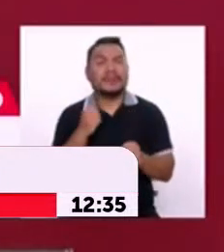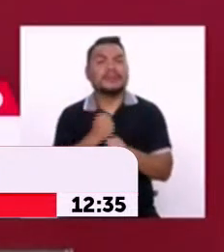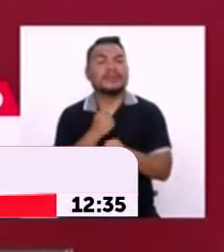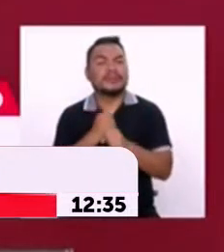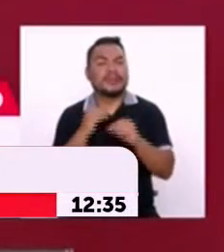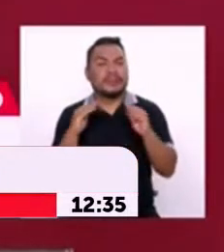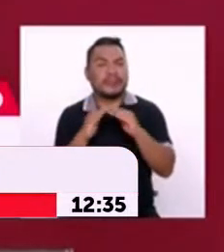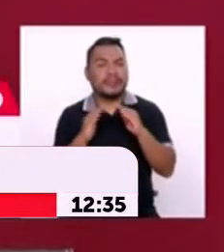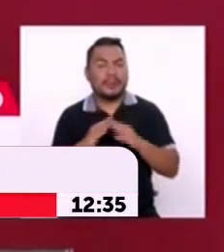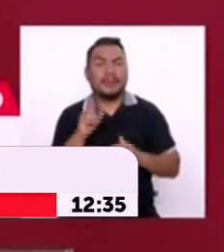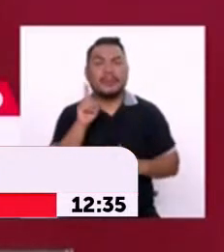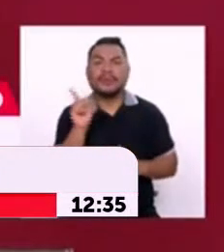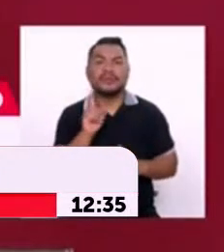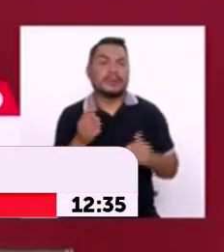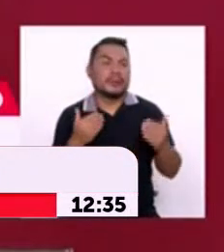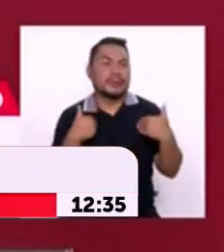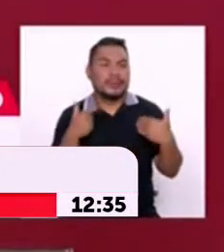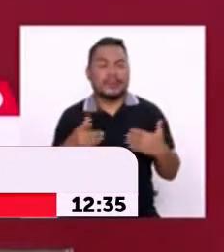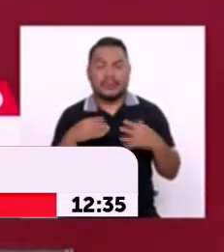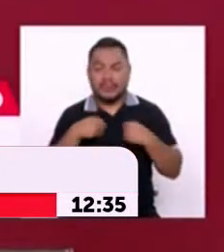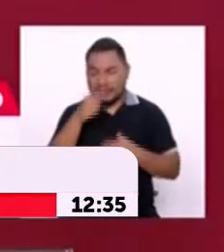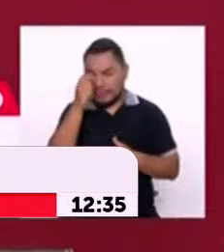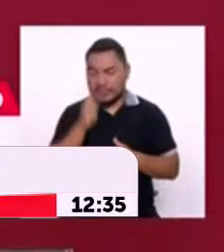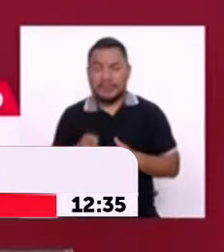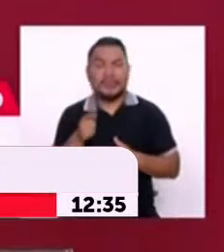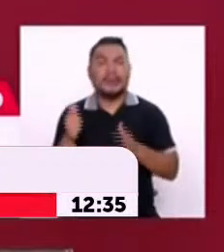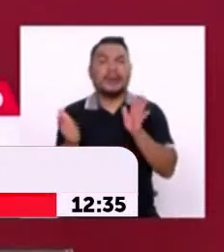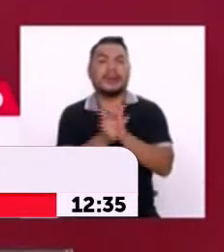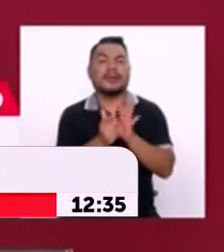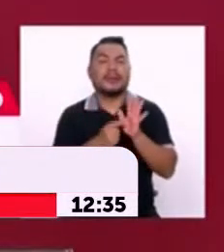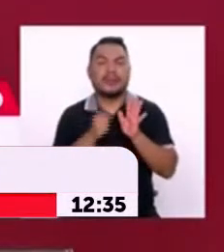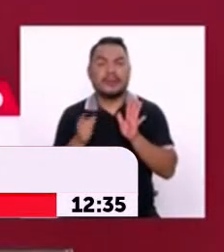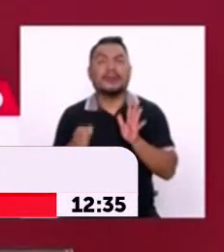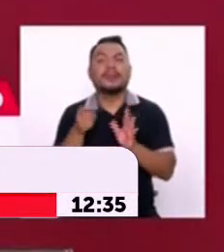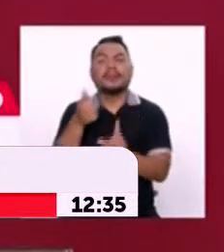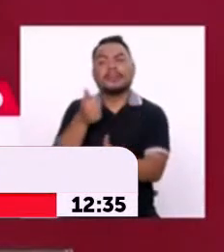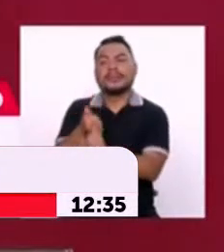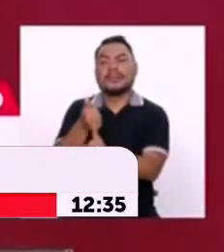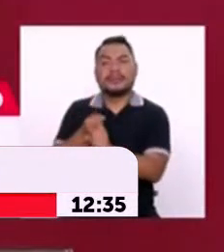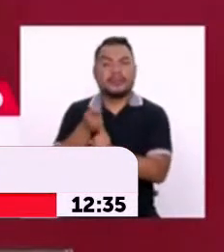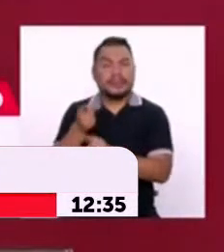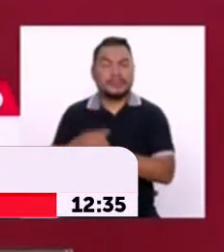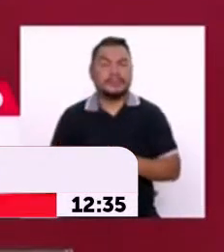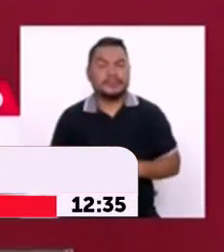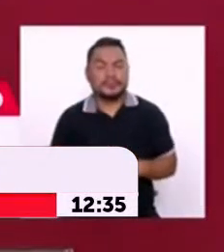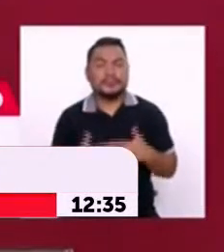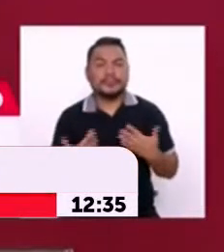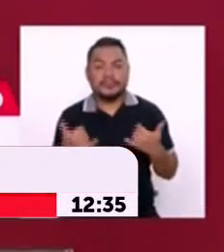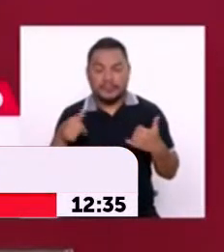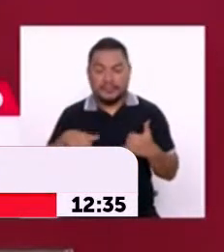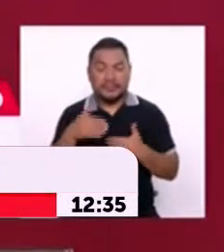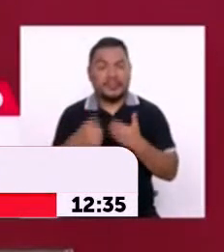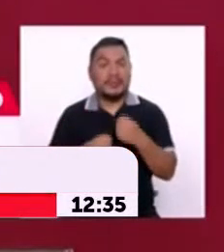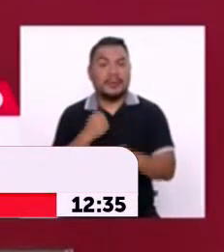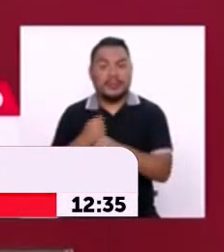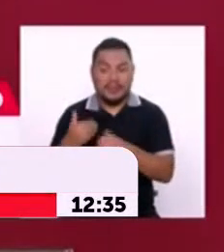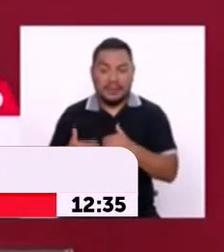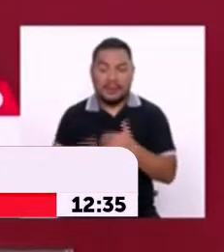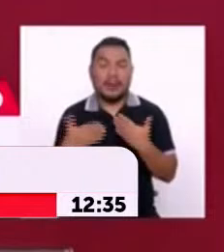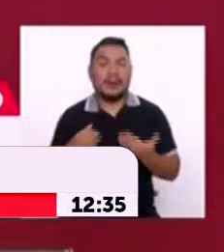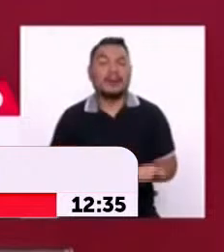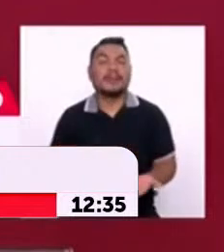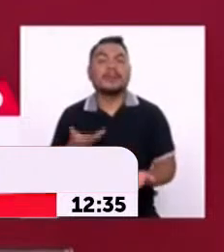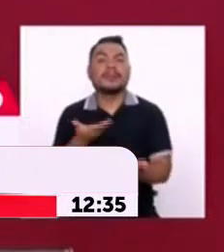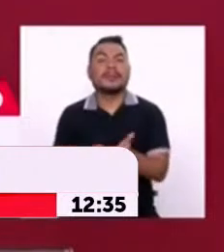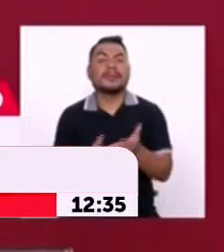sus viviendas, pero no tenían el reconocimiento legal que les corresponde. En lo que va del año,